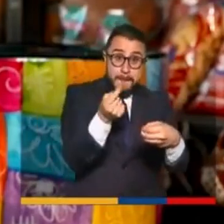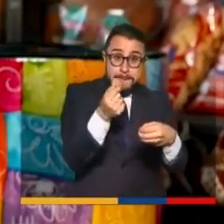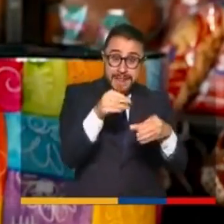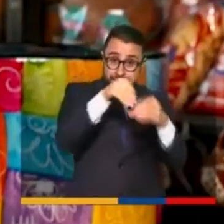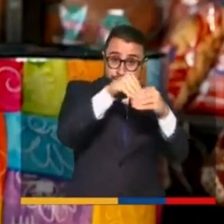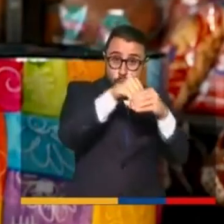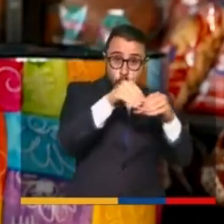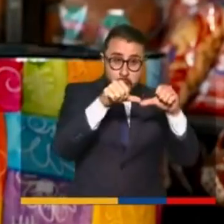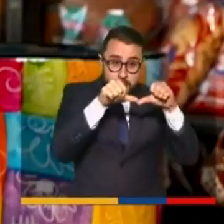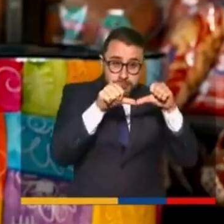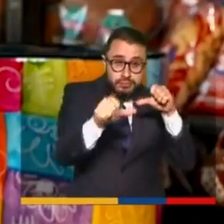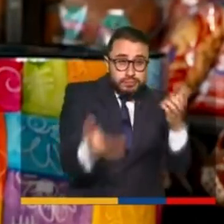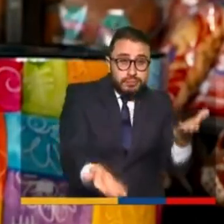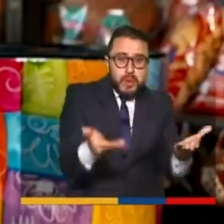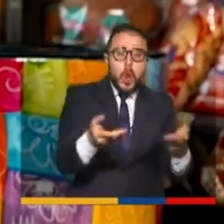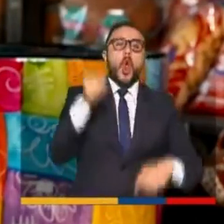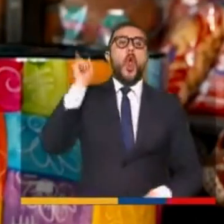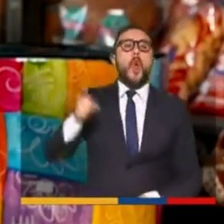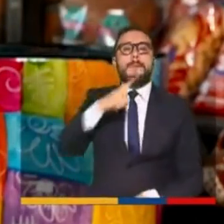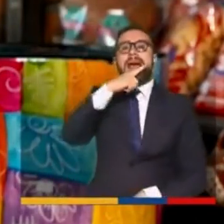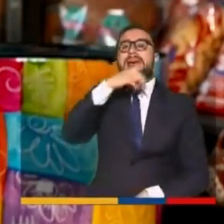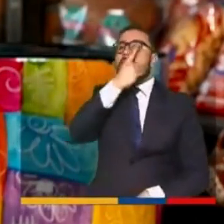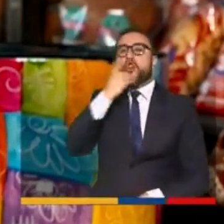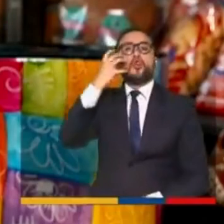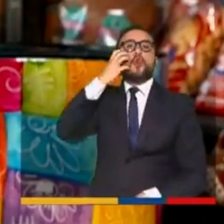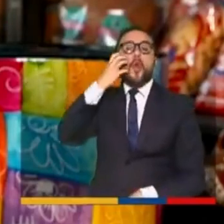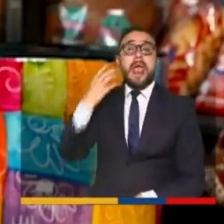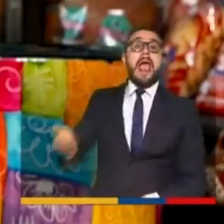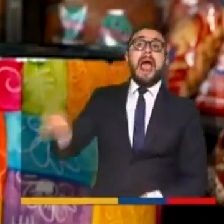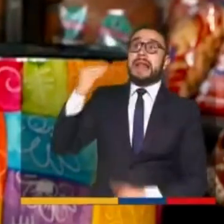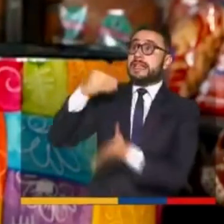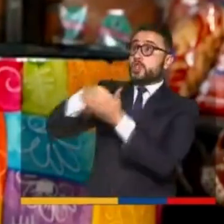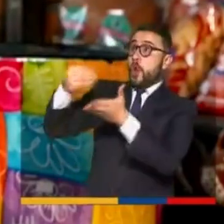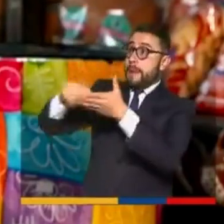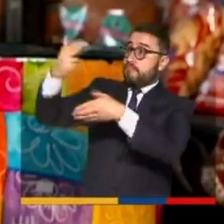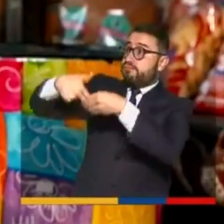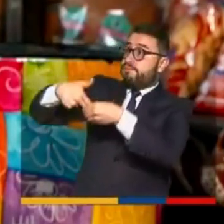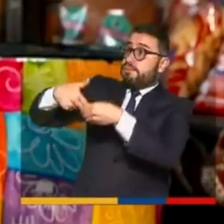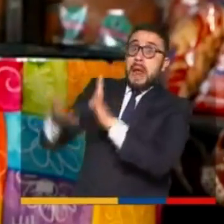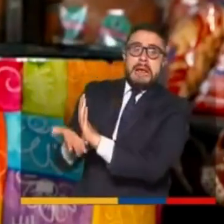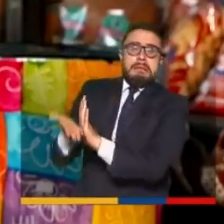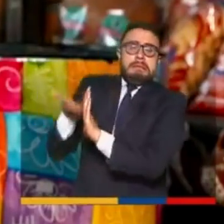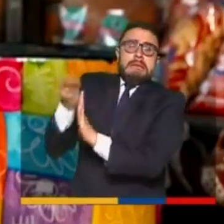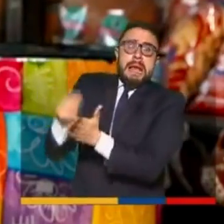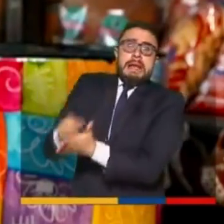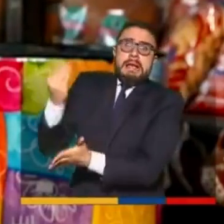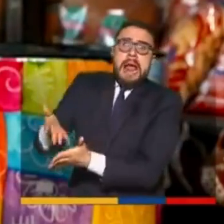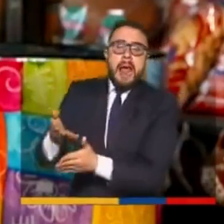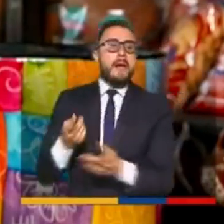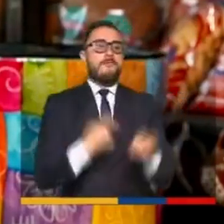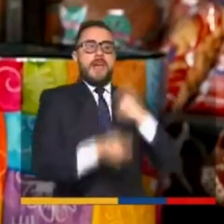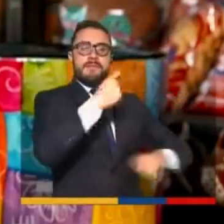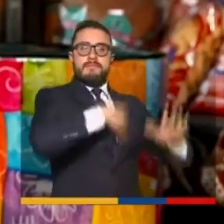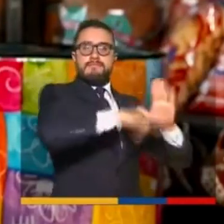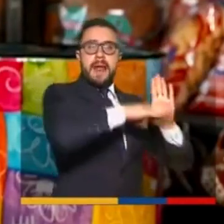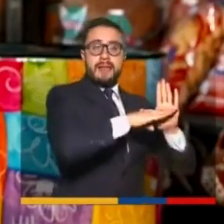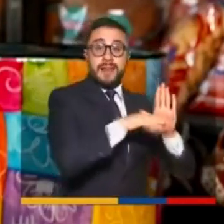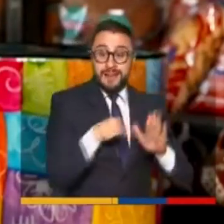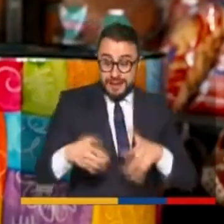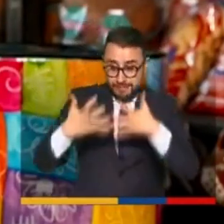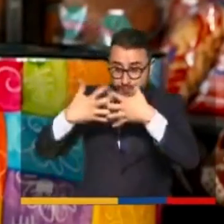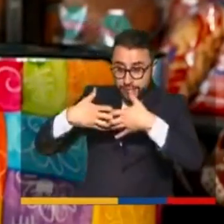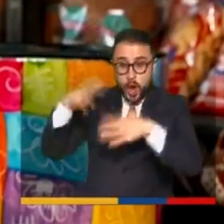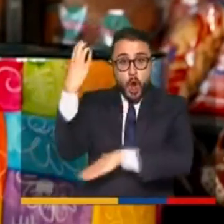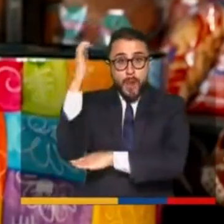Duque, al no subir la gasolina, pero comprarla cara y venderla barata, nos dejó una deuda con Ecopetrol,